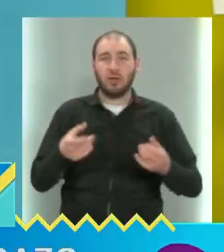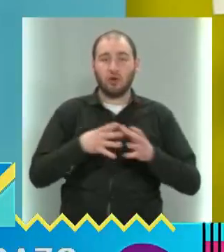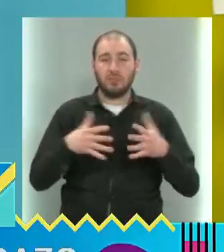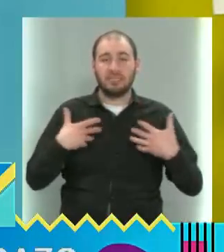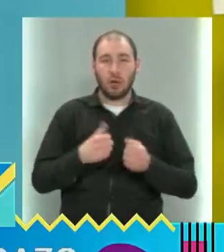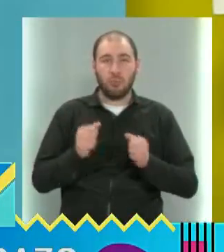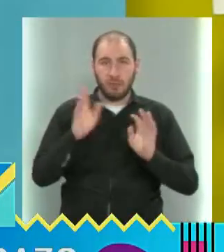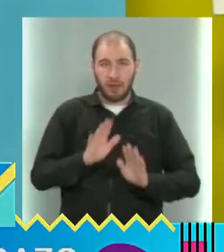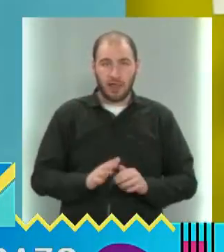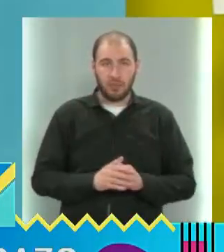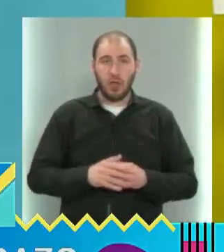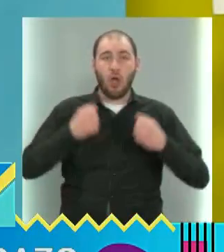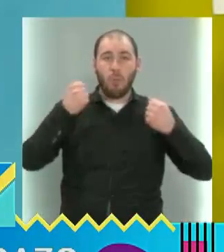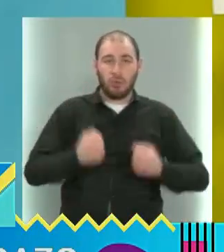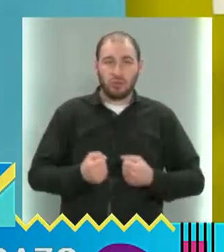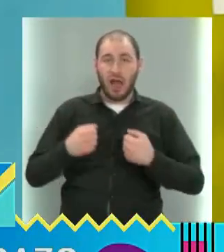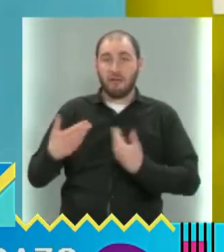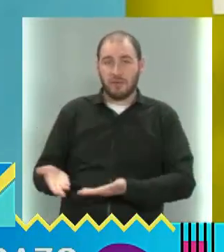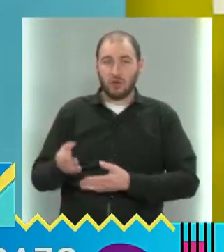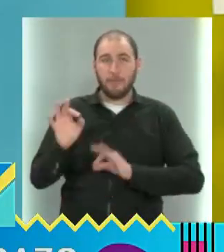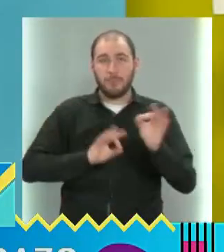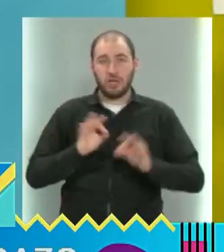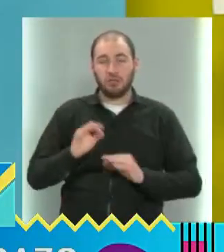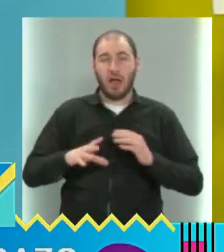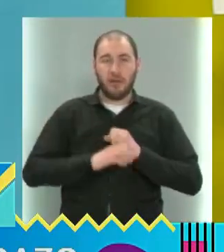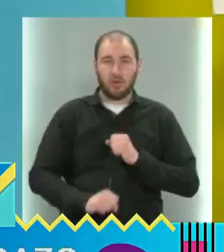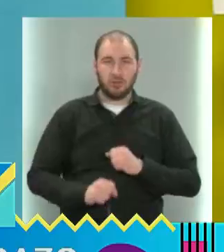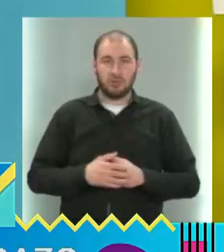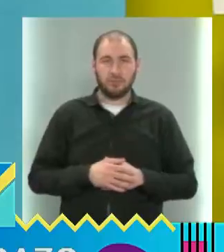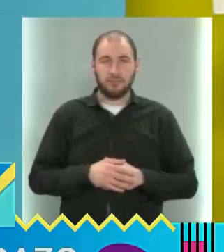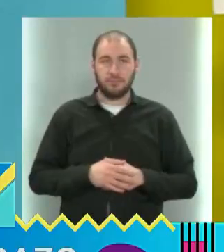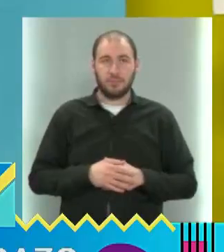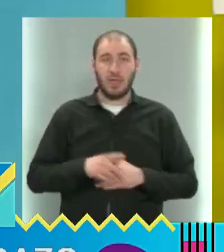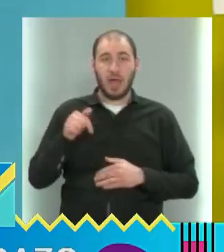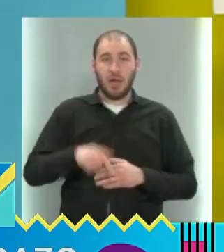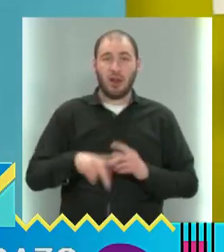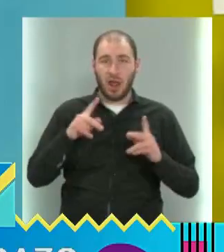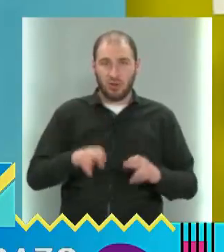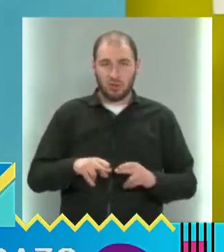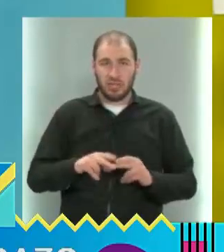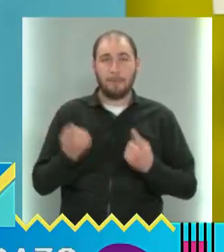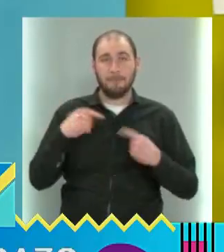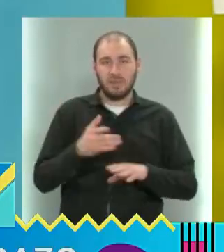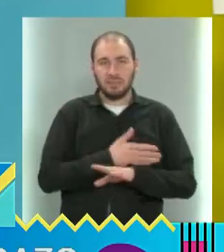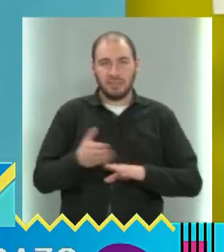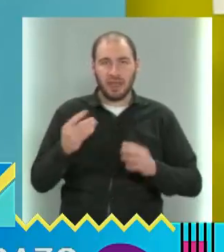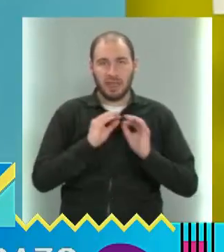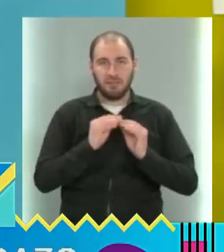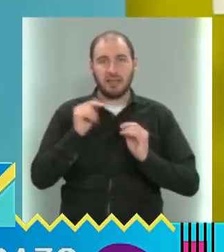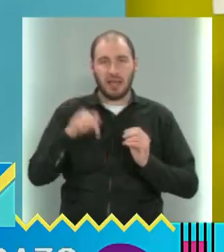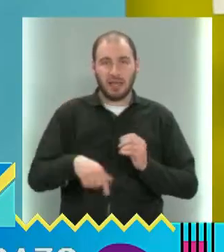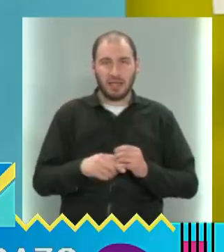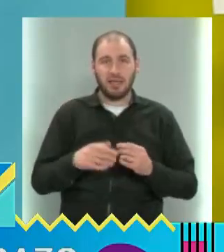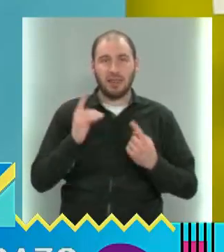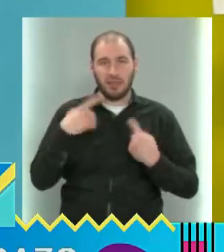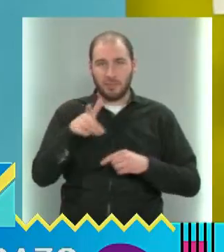salud preparado, ¿sí? Una posición a favor de este proyecto de interrupción voluntaria del embarazo. Nos vamos a un corte, pero vamos a continuar con este debate, por